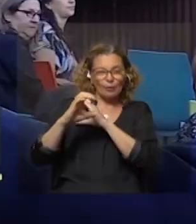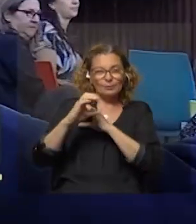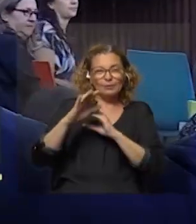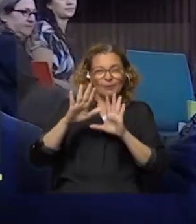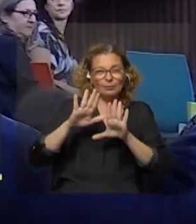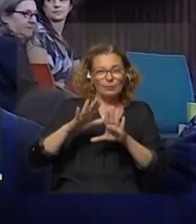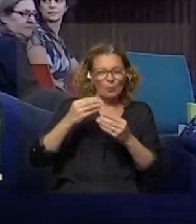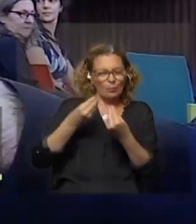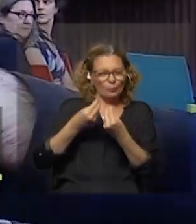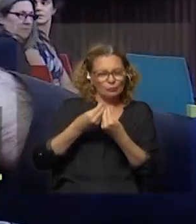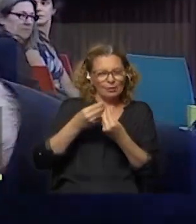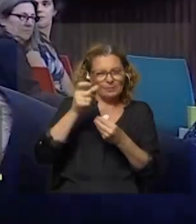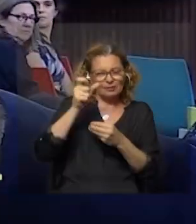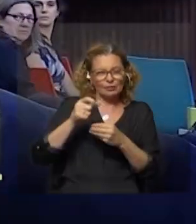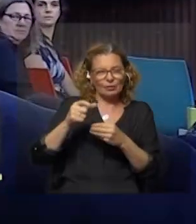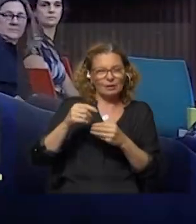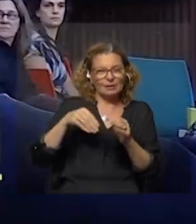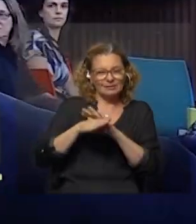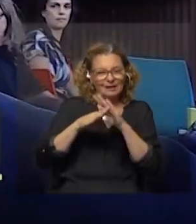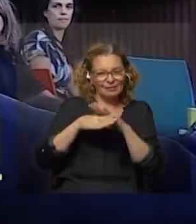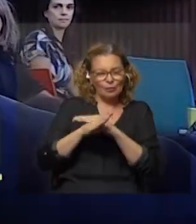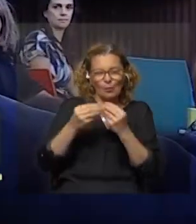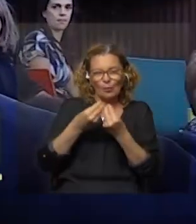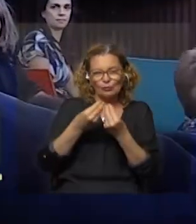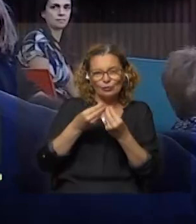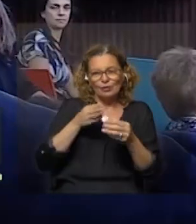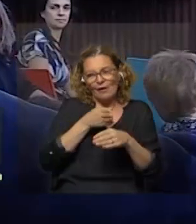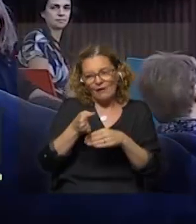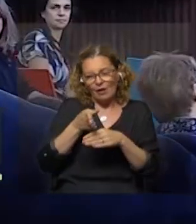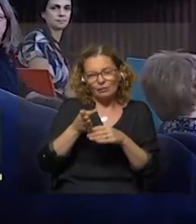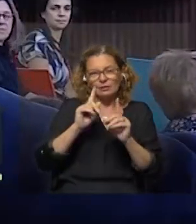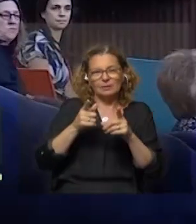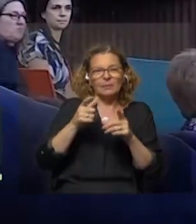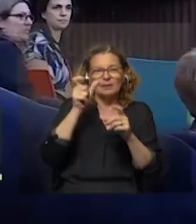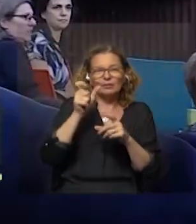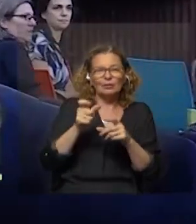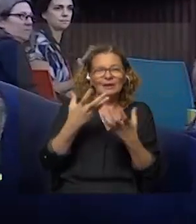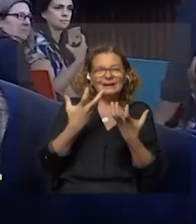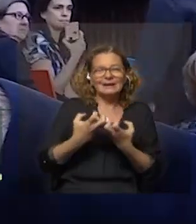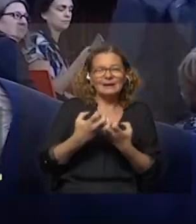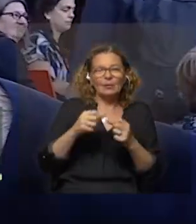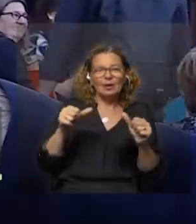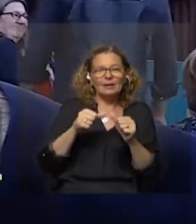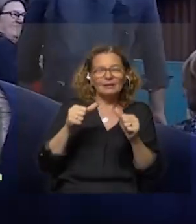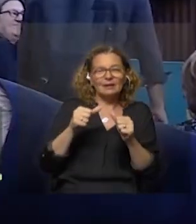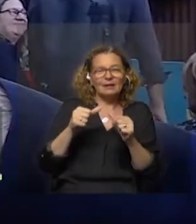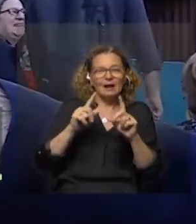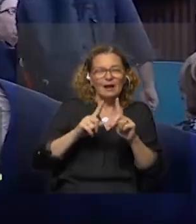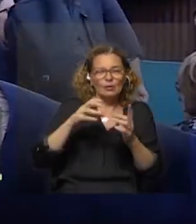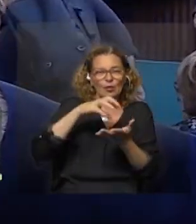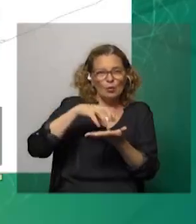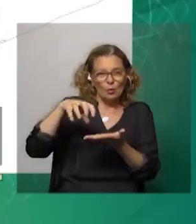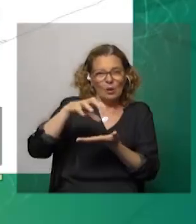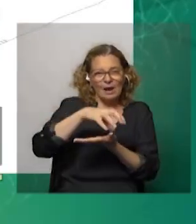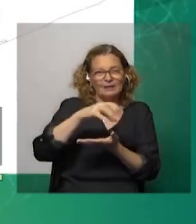altísimo tránsito muchos ascensos y descensos ya sea urbanos o metropolitanos donde queremos generar una invención de lugares